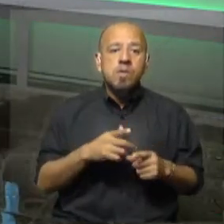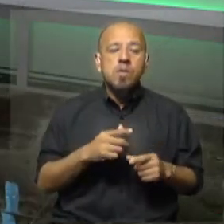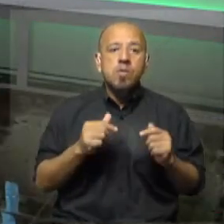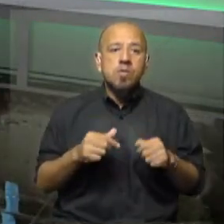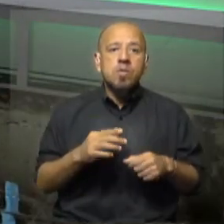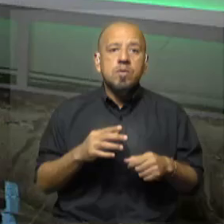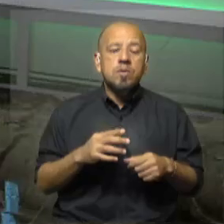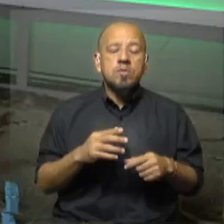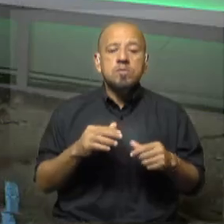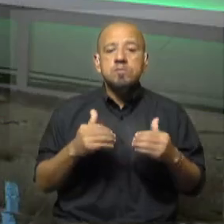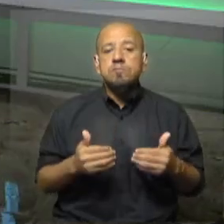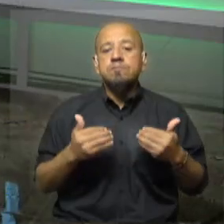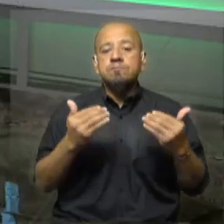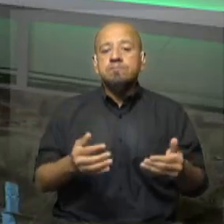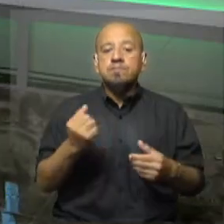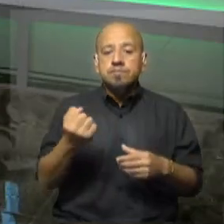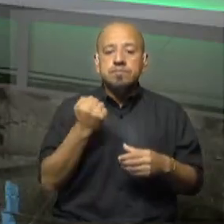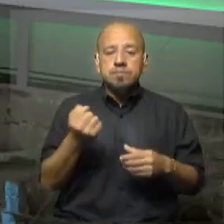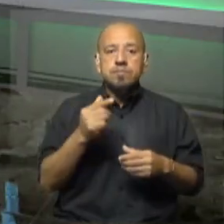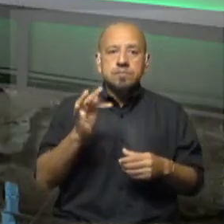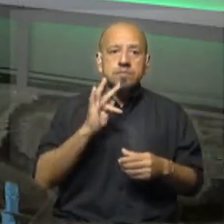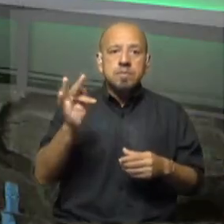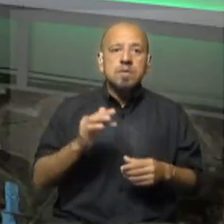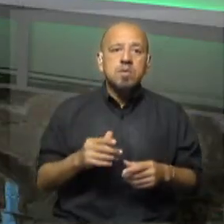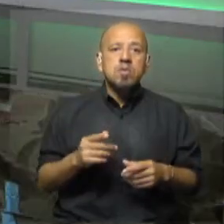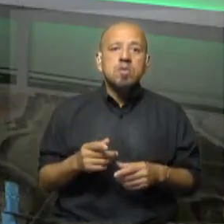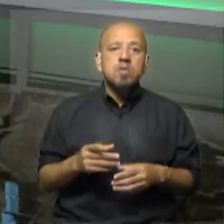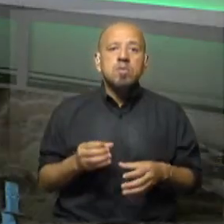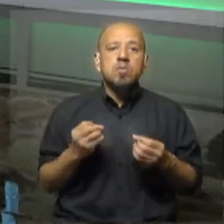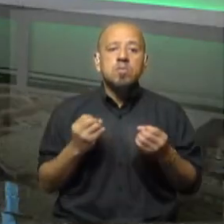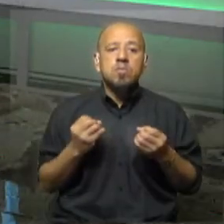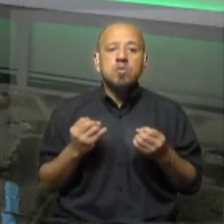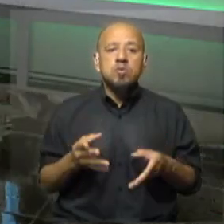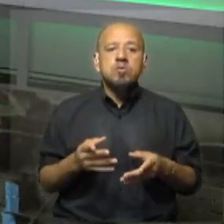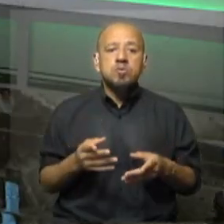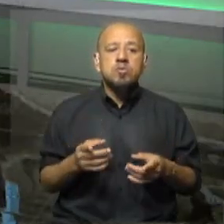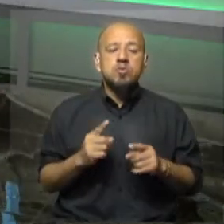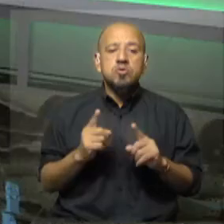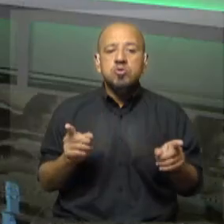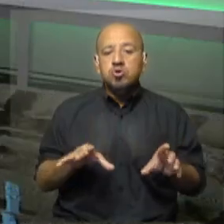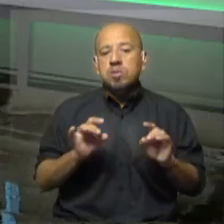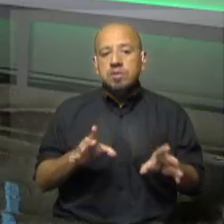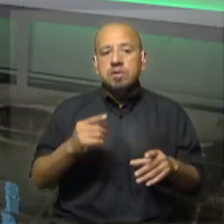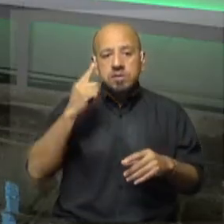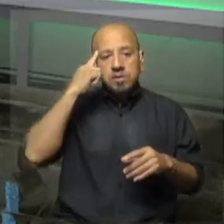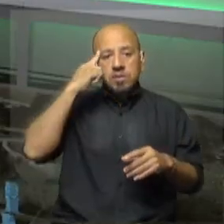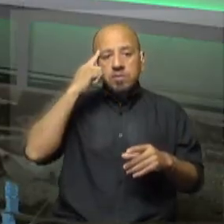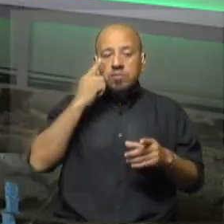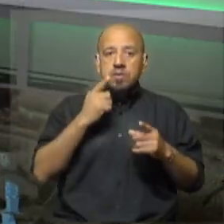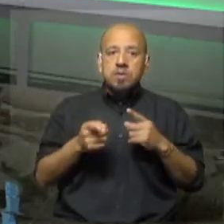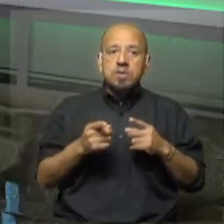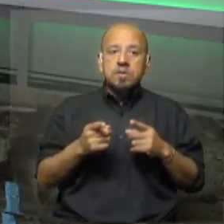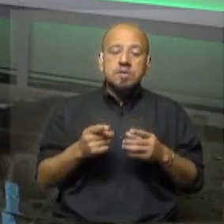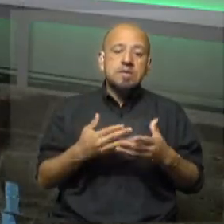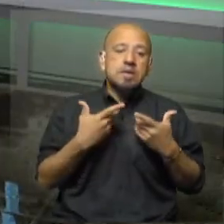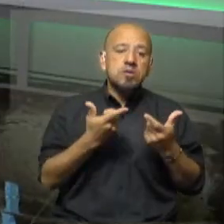hoy va a tener consecuencias importantes para el futuro también. Y es por eso que no únicamente se está pensando y se está trabajando en las